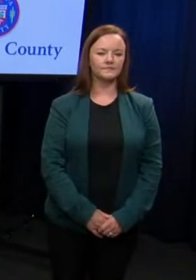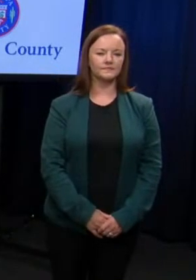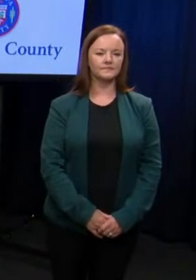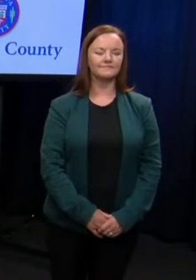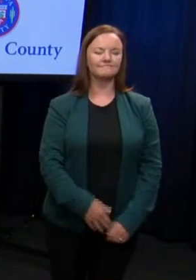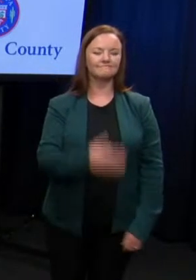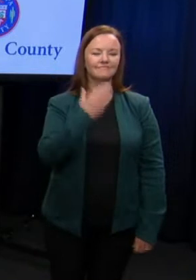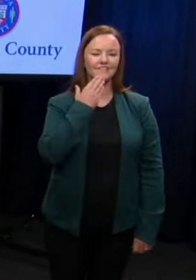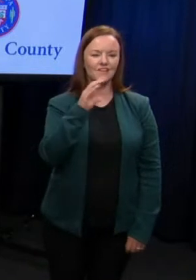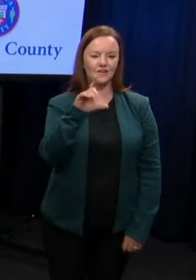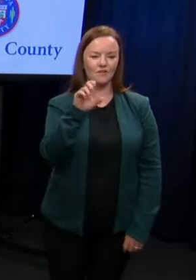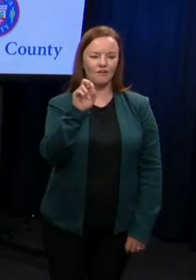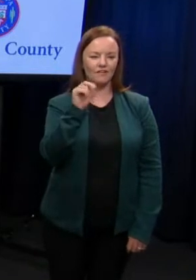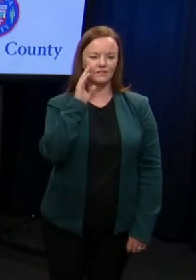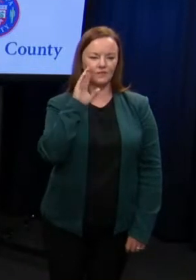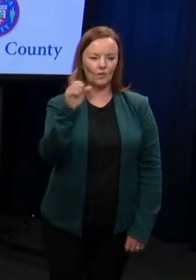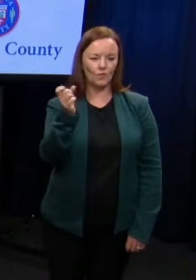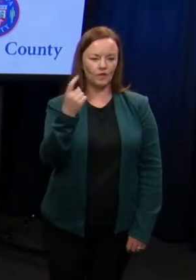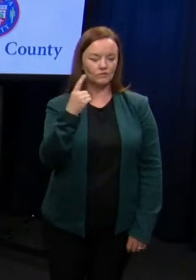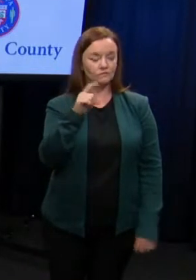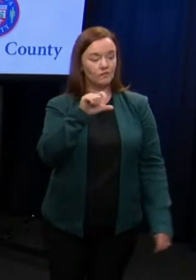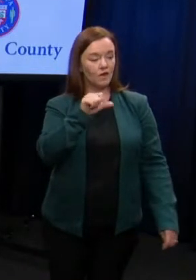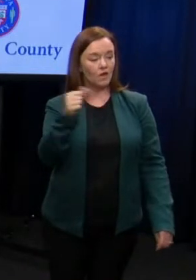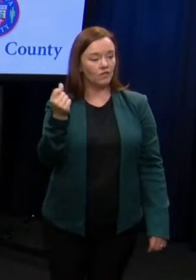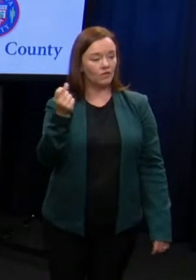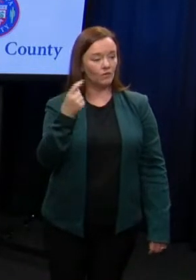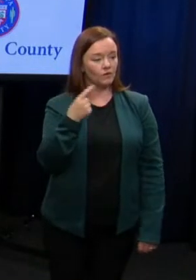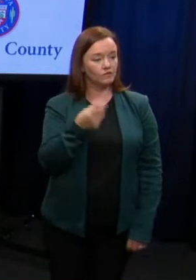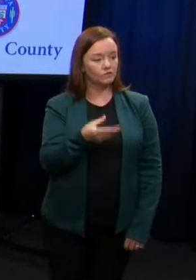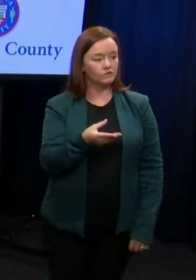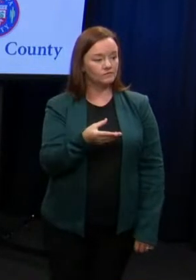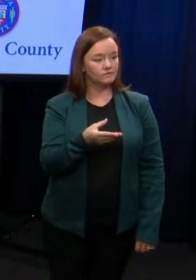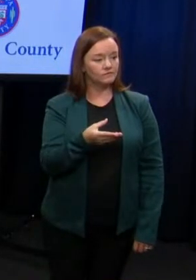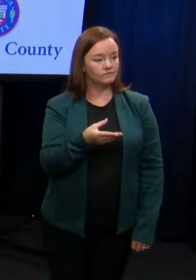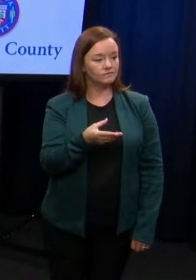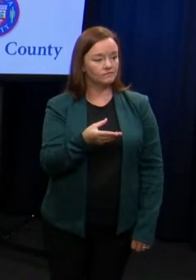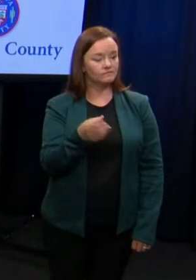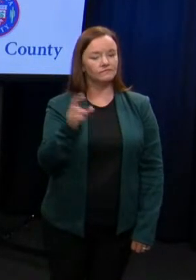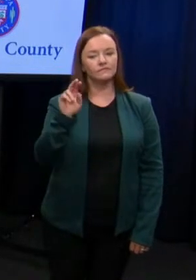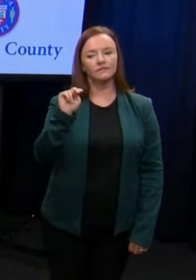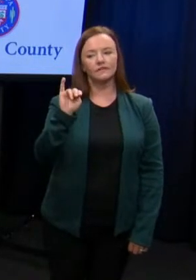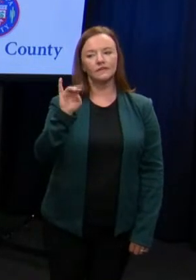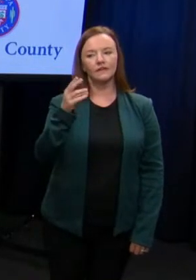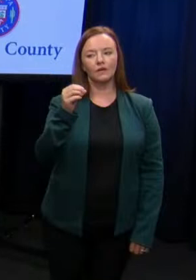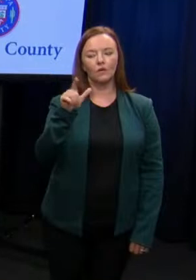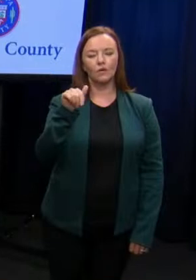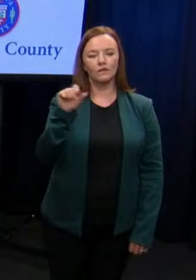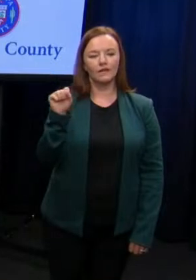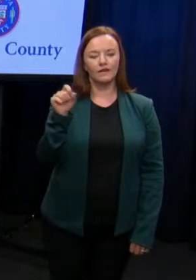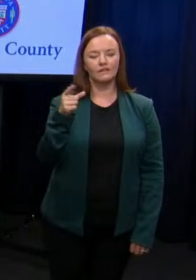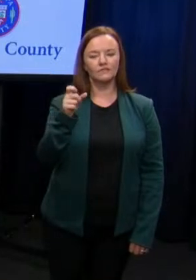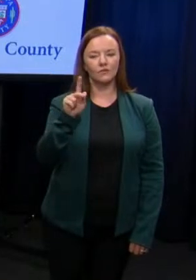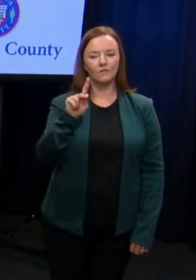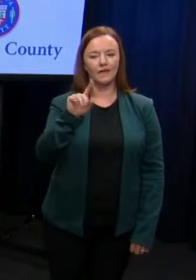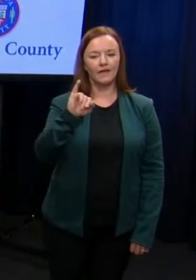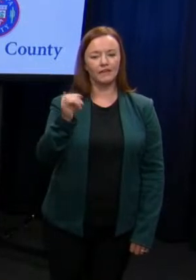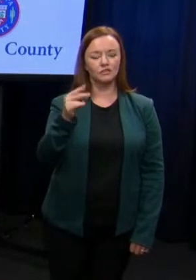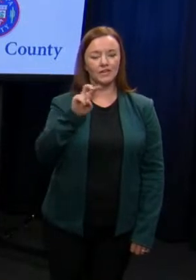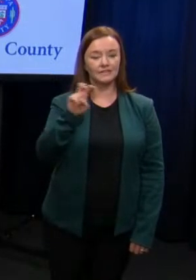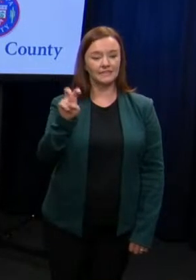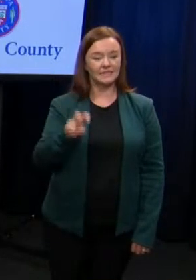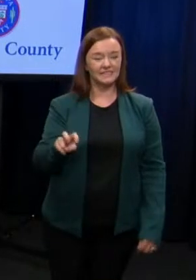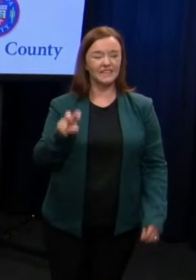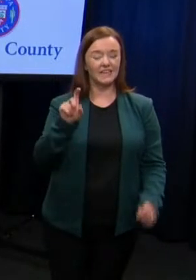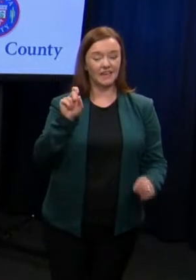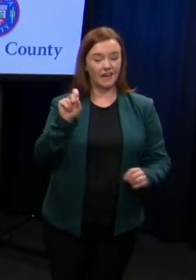Thank you, Colleen, for the question. Jennifer, do we have somebody else with a question? Nicholas from KJZZ submitted the question, will